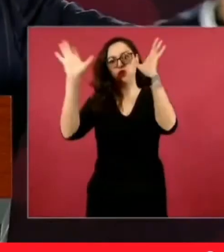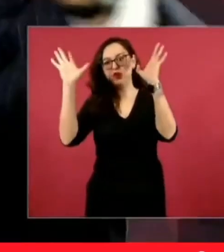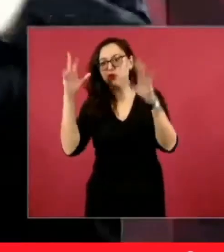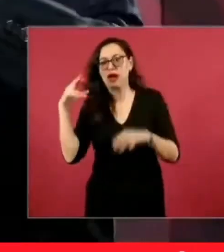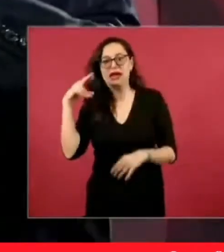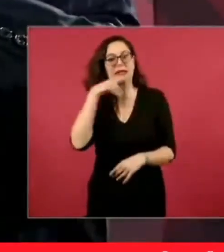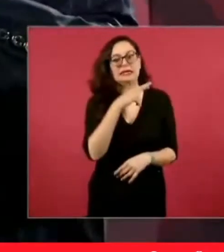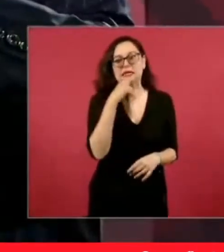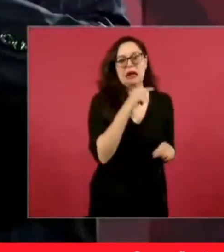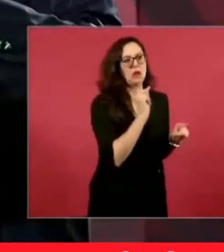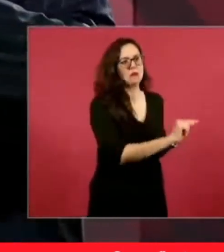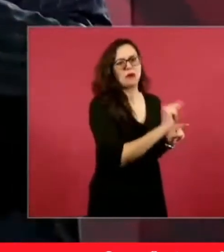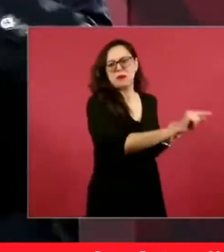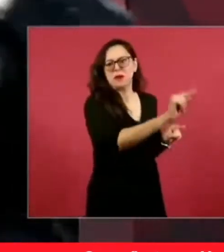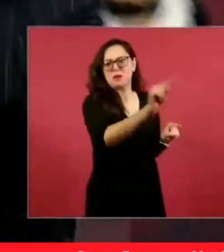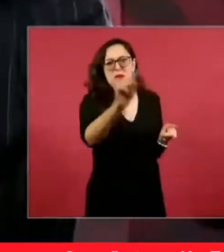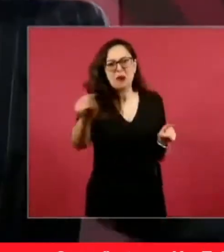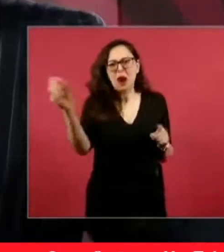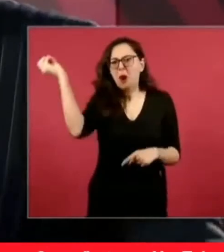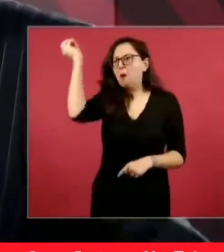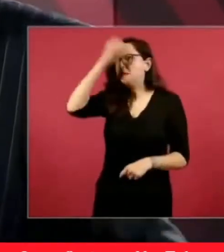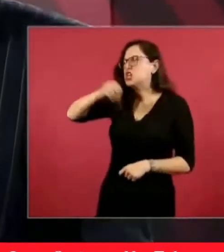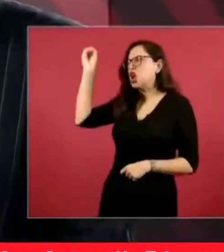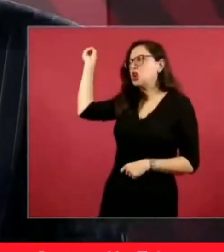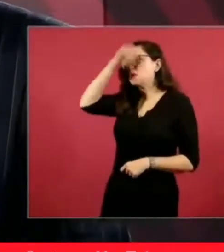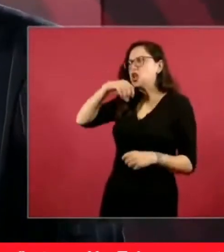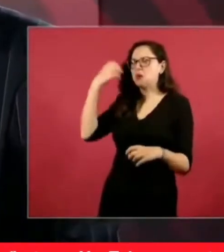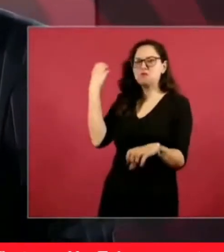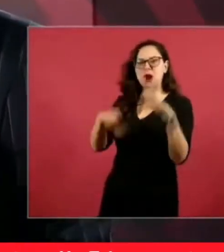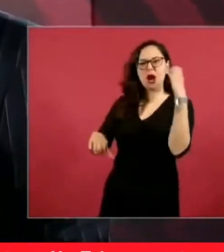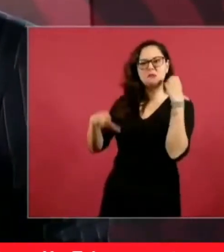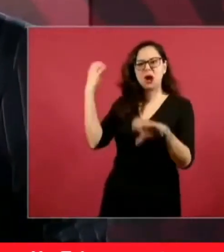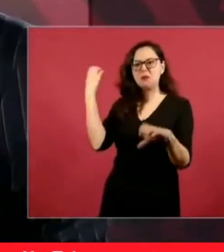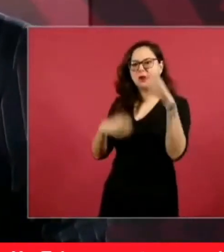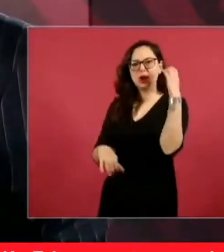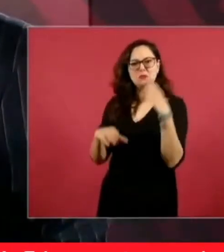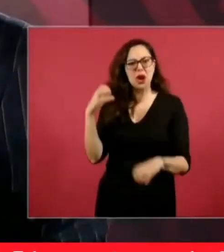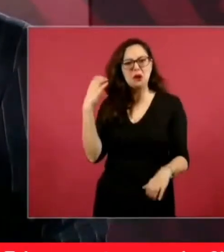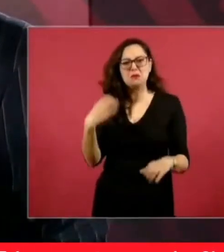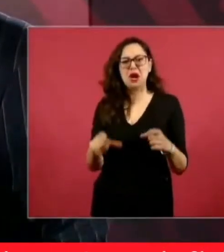estaría Ciro y López Dóriga y Loret